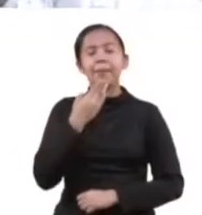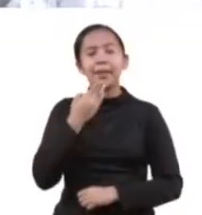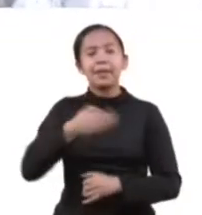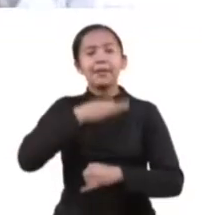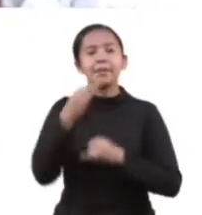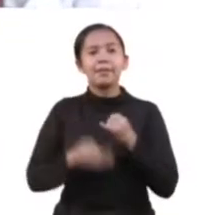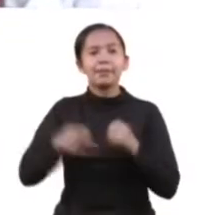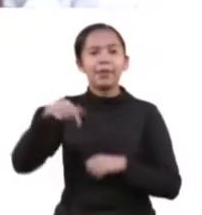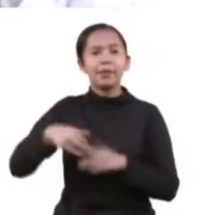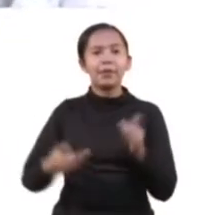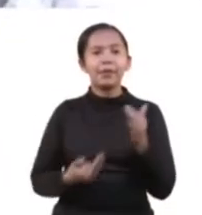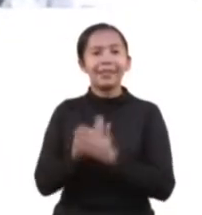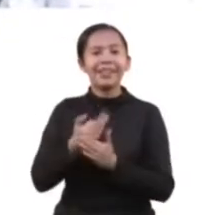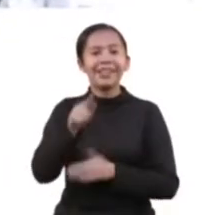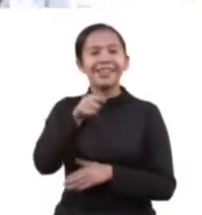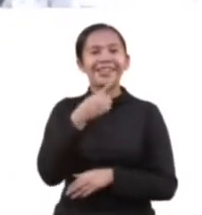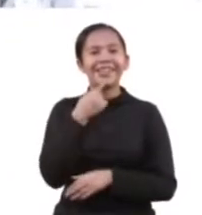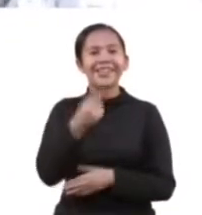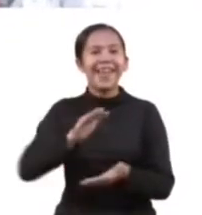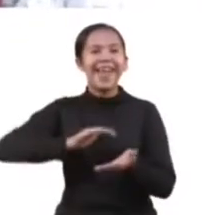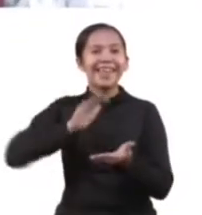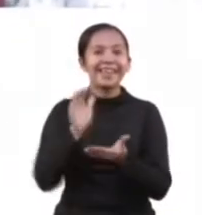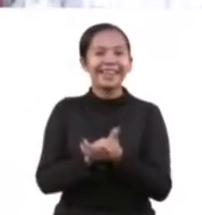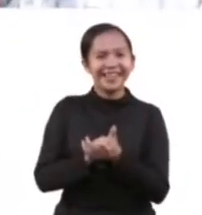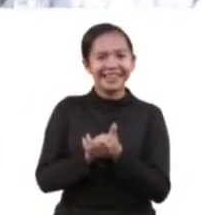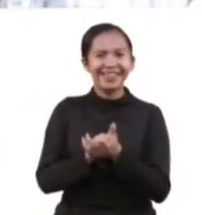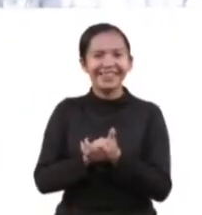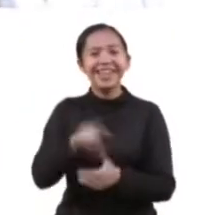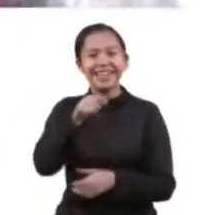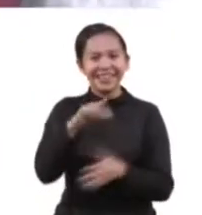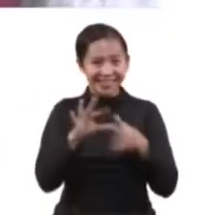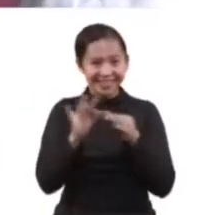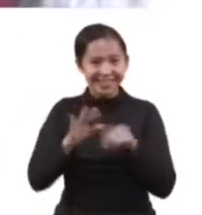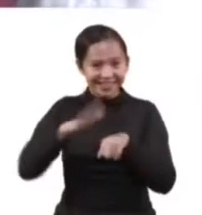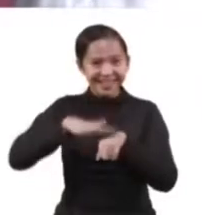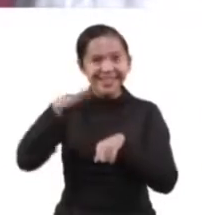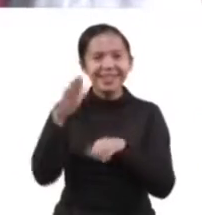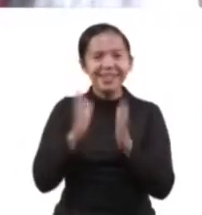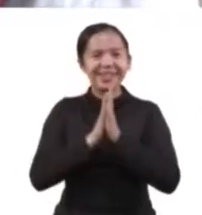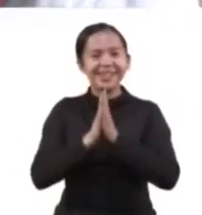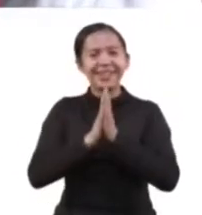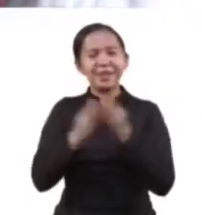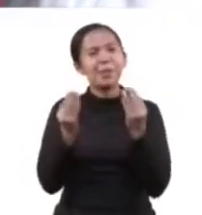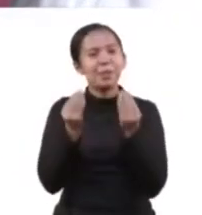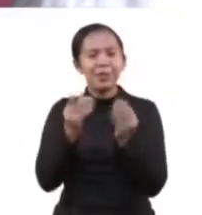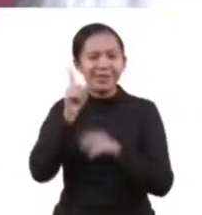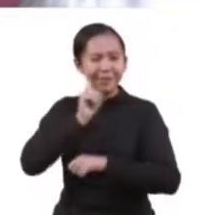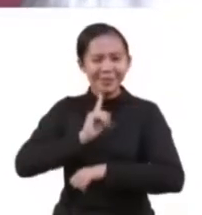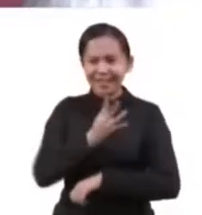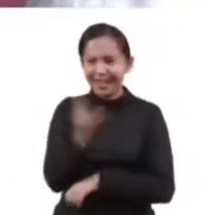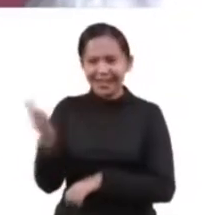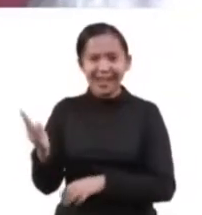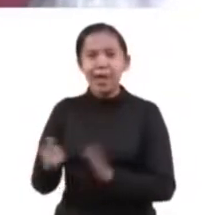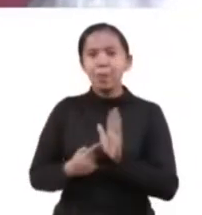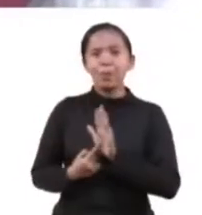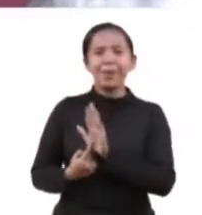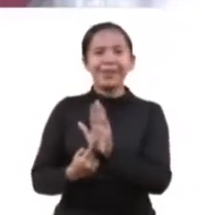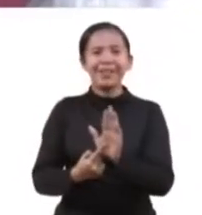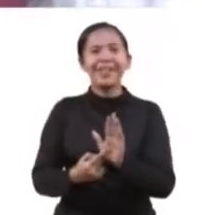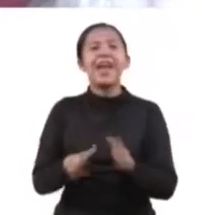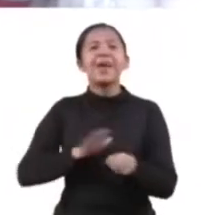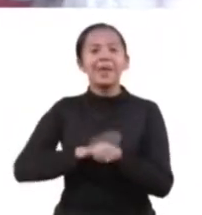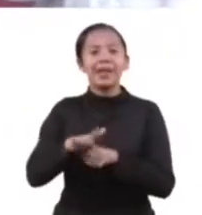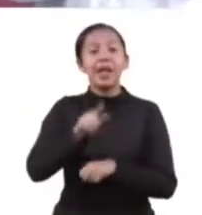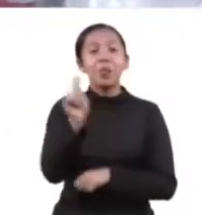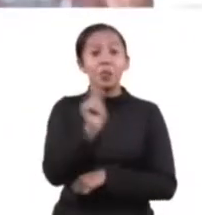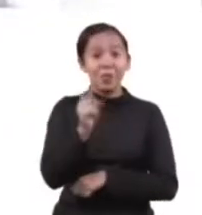por último, esta mañana anunció que se casa la jefa de gobierno. ¿Nos puede dar detalles, doctor, aquí, frente a muchas mujeres que dio a conocer que se casa con